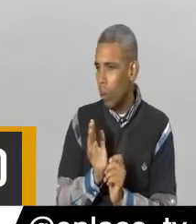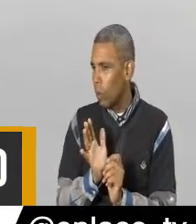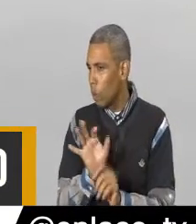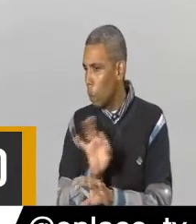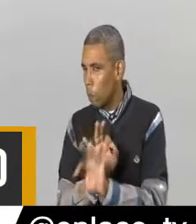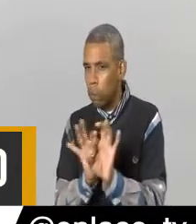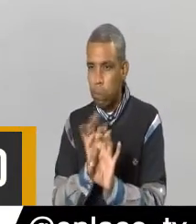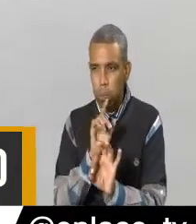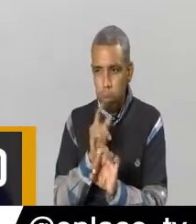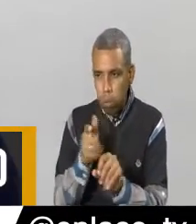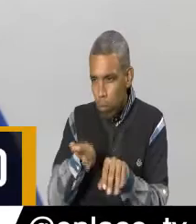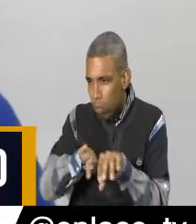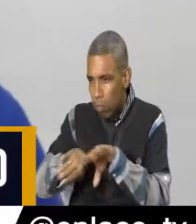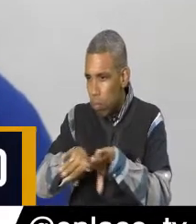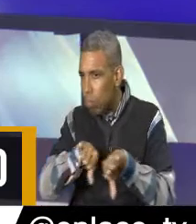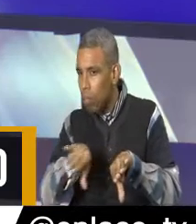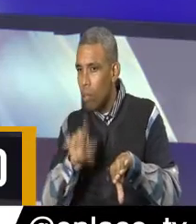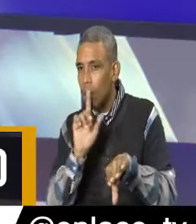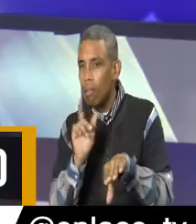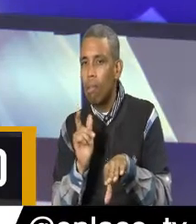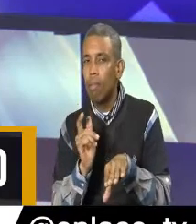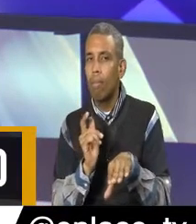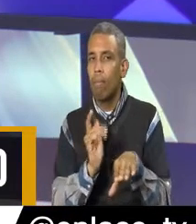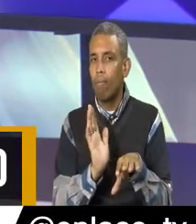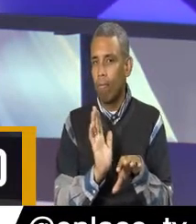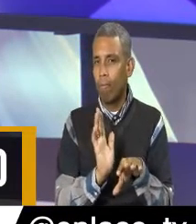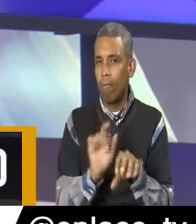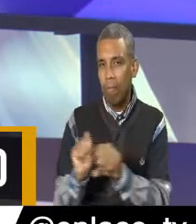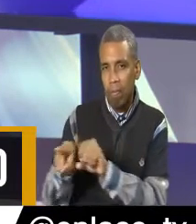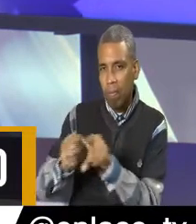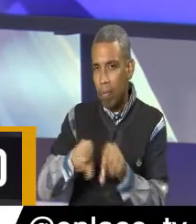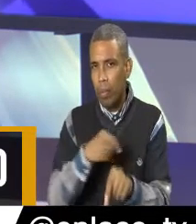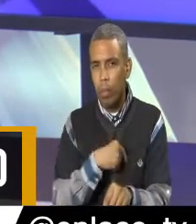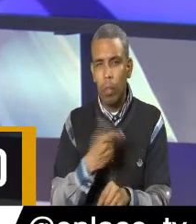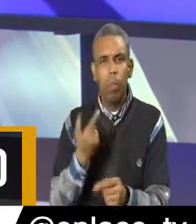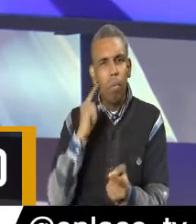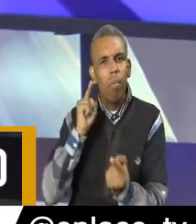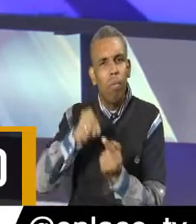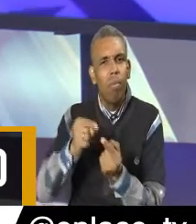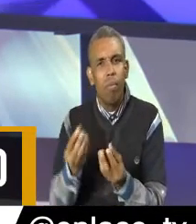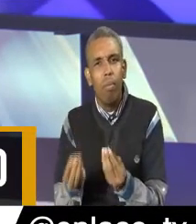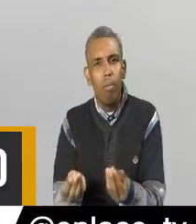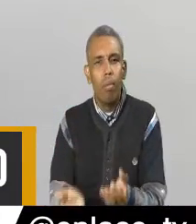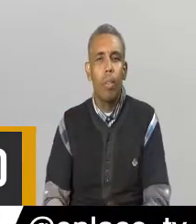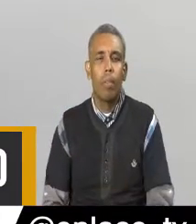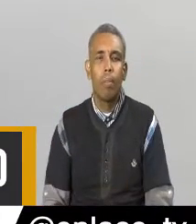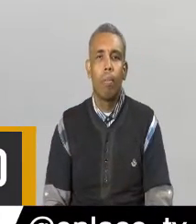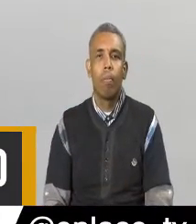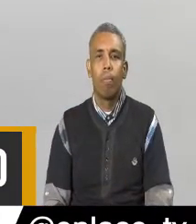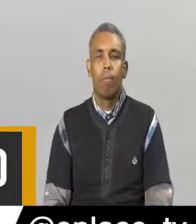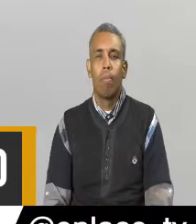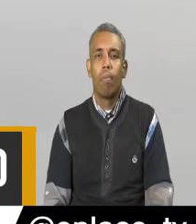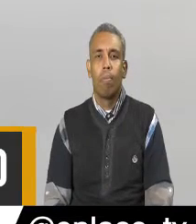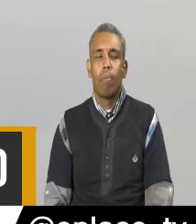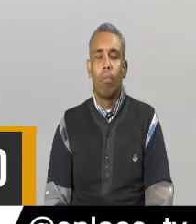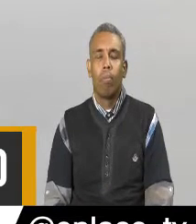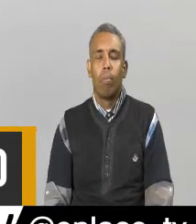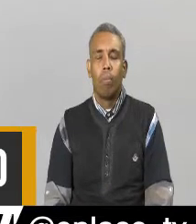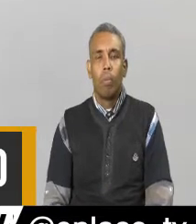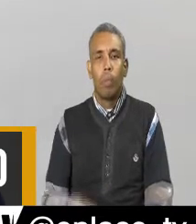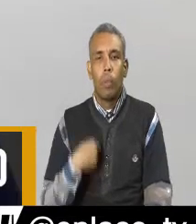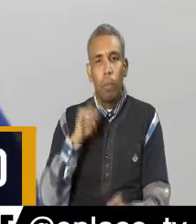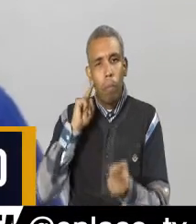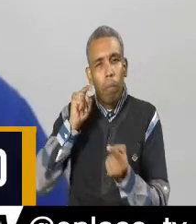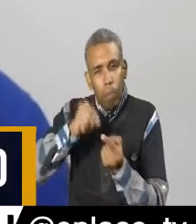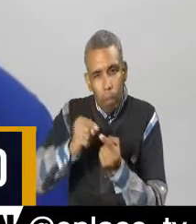de Barranca Bermeja. ¿Con qué objeto se cumple esta jornada? Con el objeto de buscar